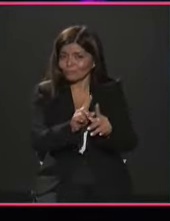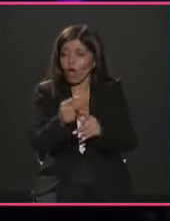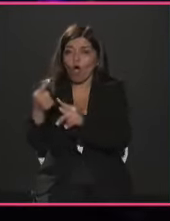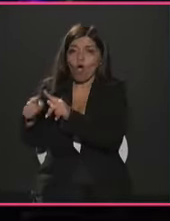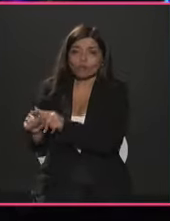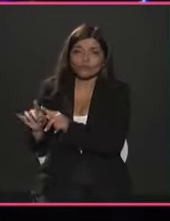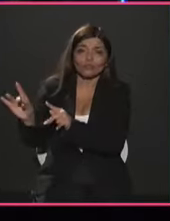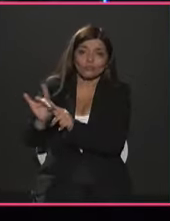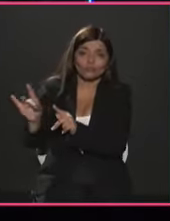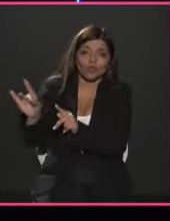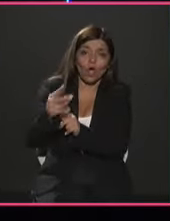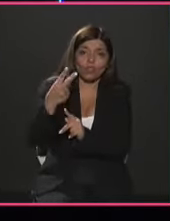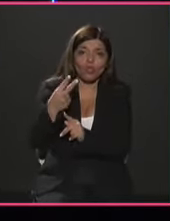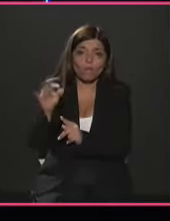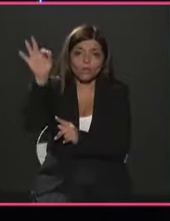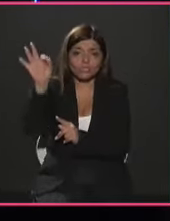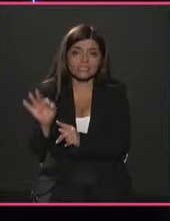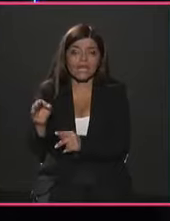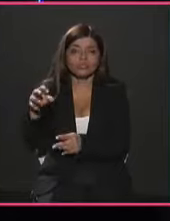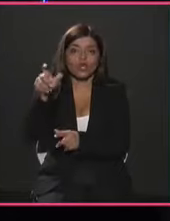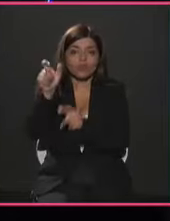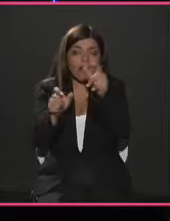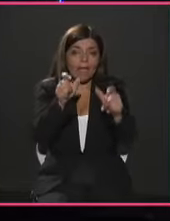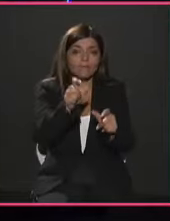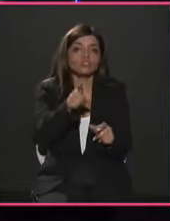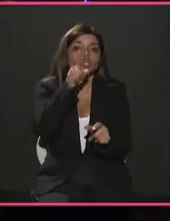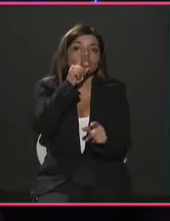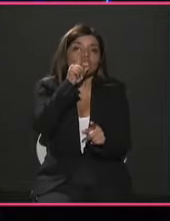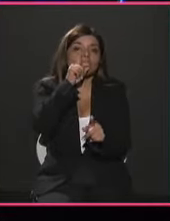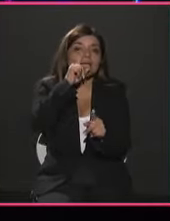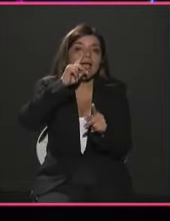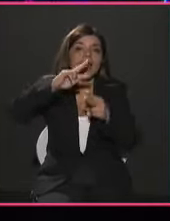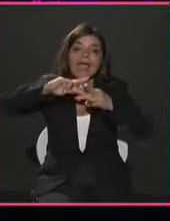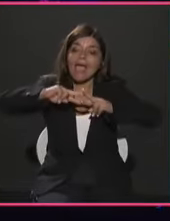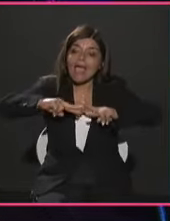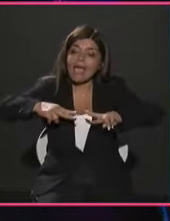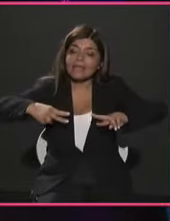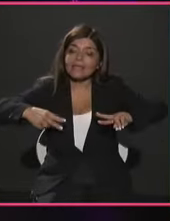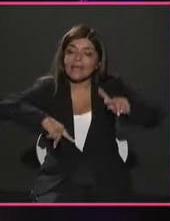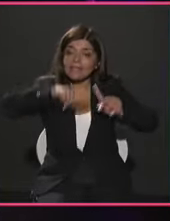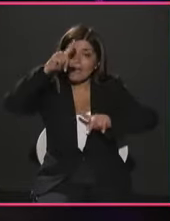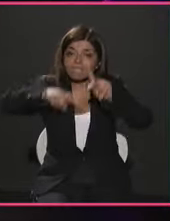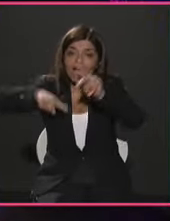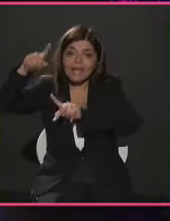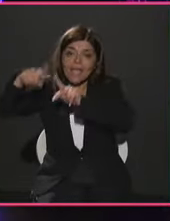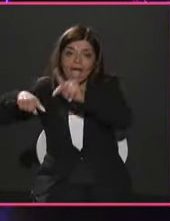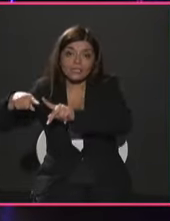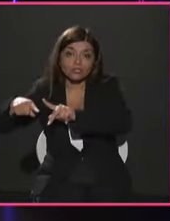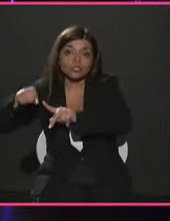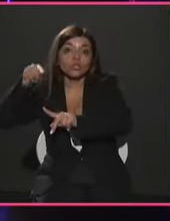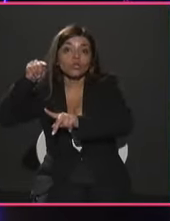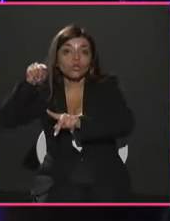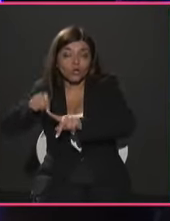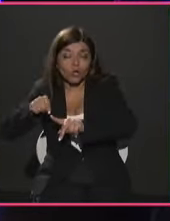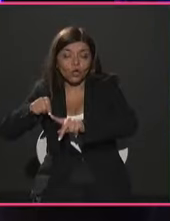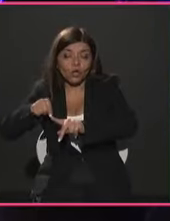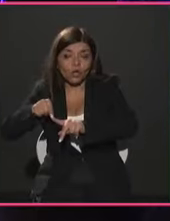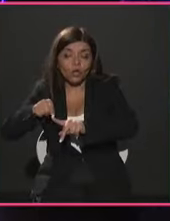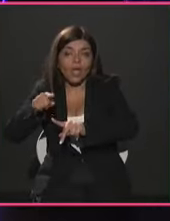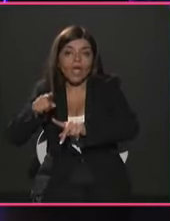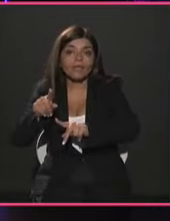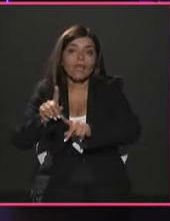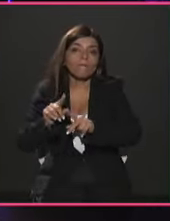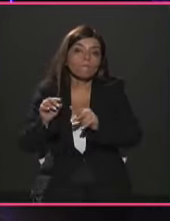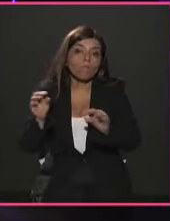solamente uno o al 2% de la población tiene una variación genética que hasta donde Nosotros sabemos lleva alguna